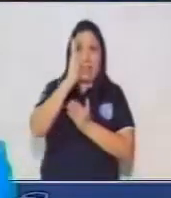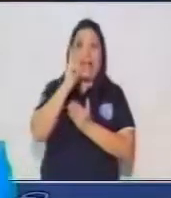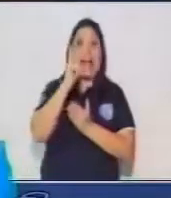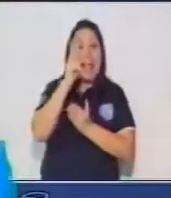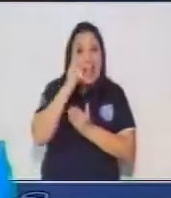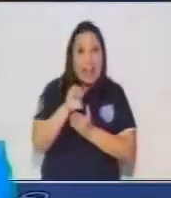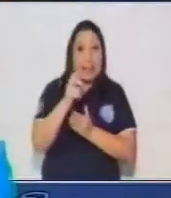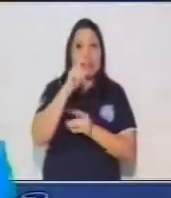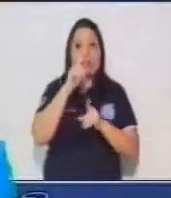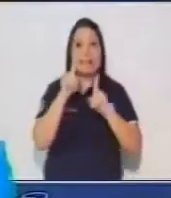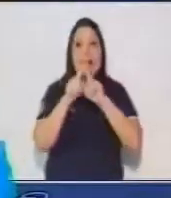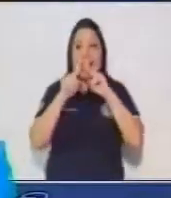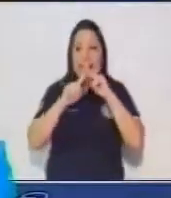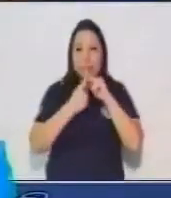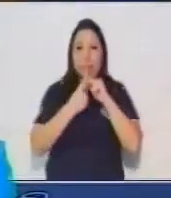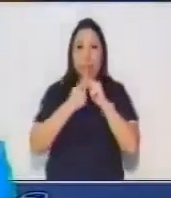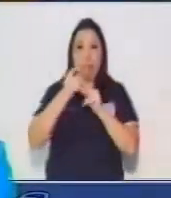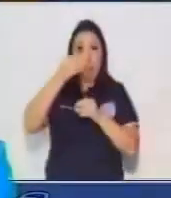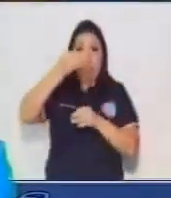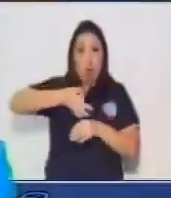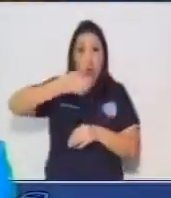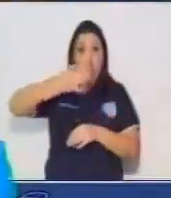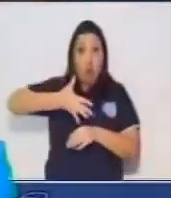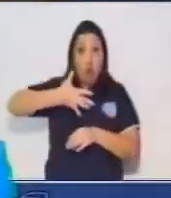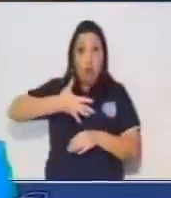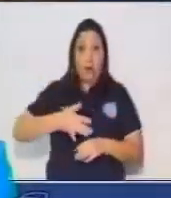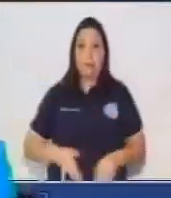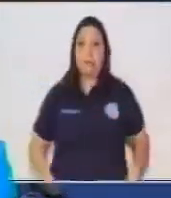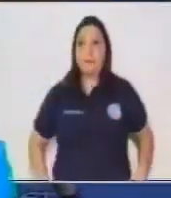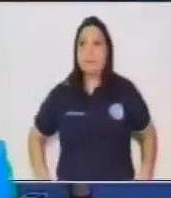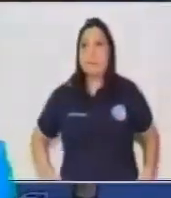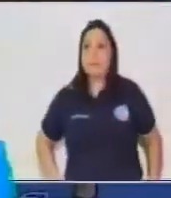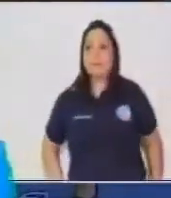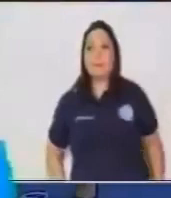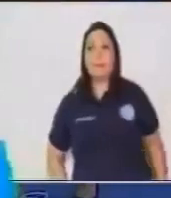me permite tener exactitud en la medida. Entonces,